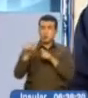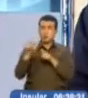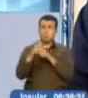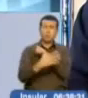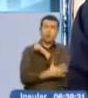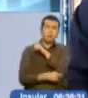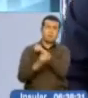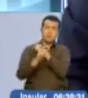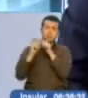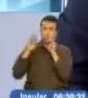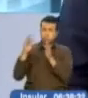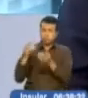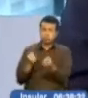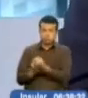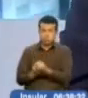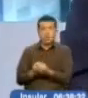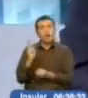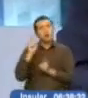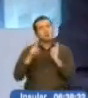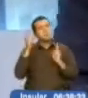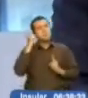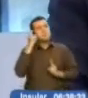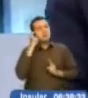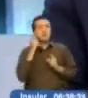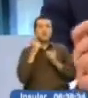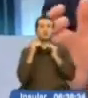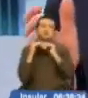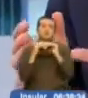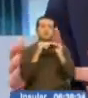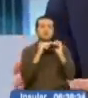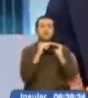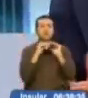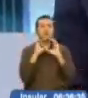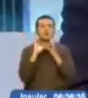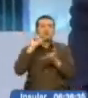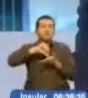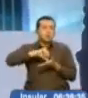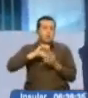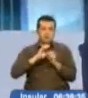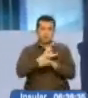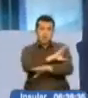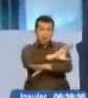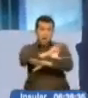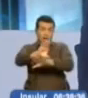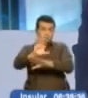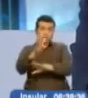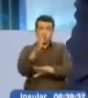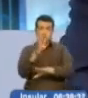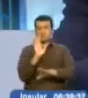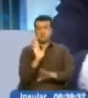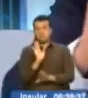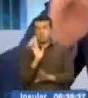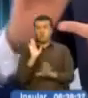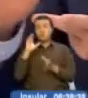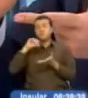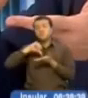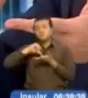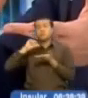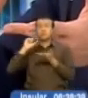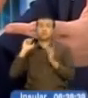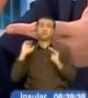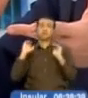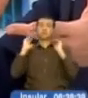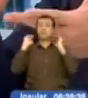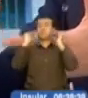nación. Y a veces entendemos que la distribución de riqueza solo debe llegar a lo urbano y no a lo rural. Que solo debe llegar a ciertas